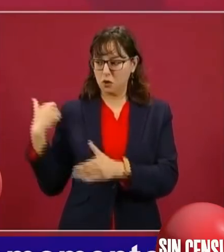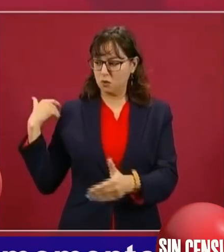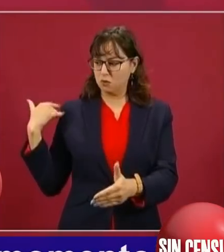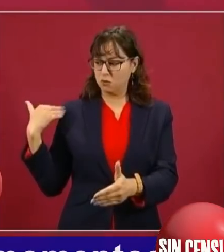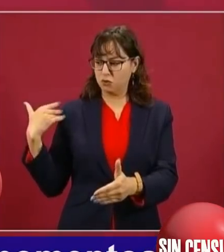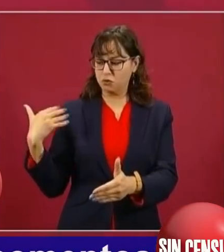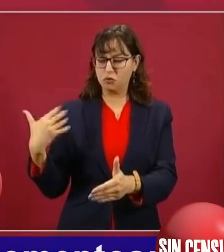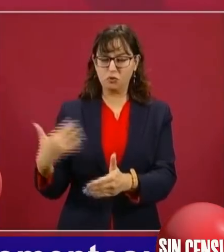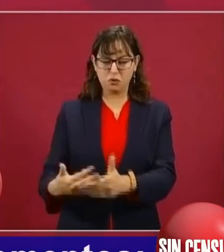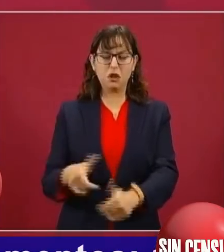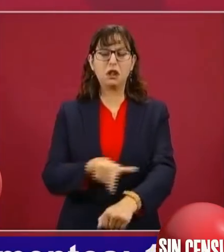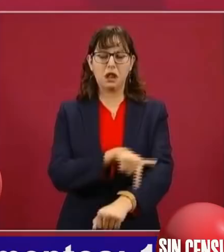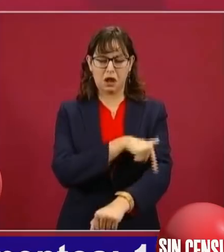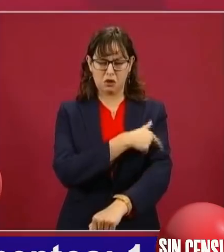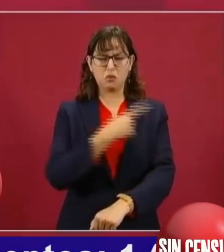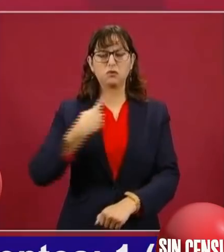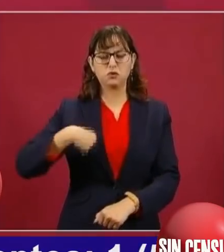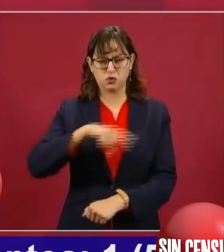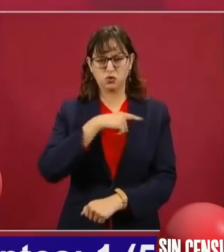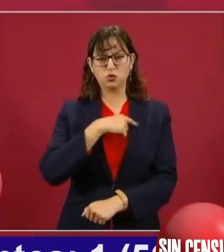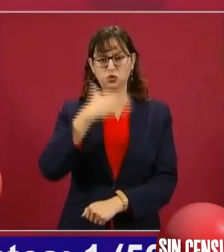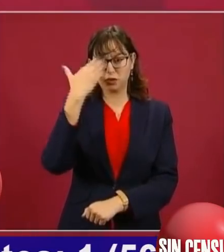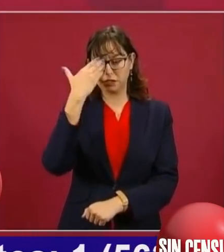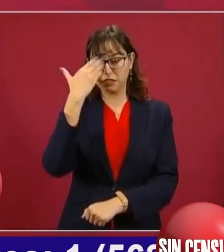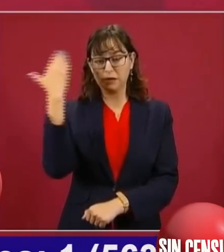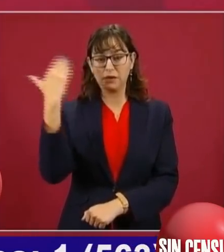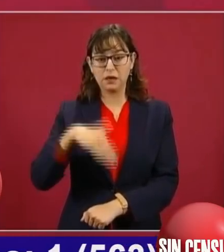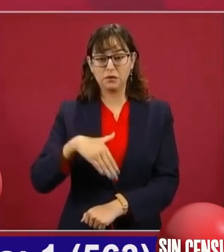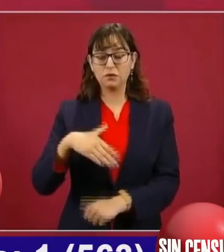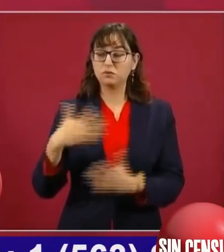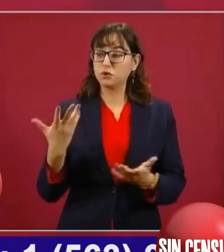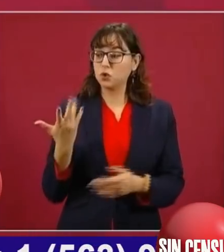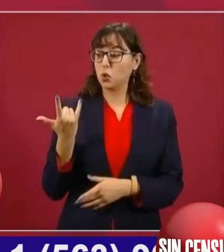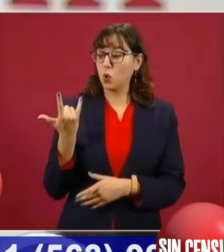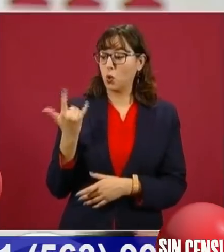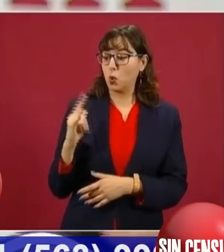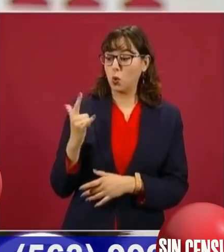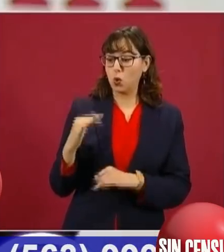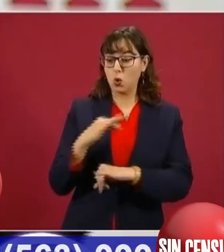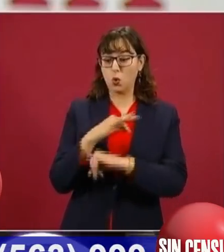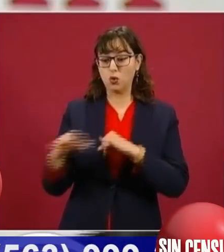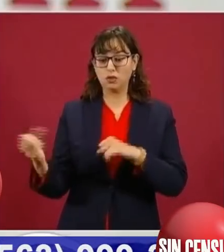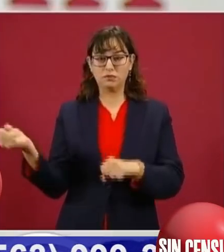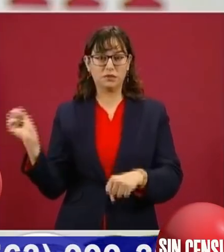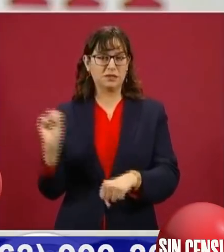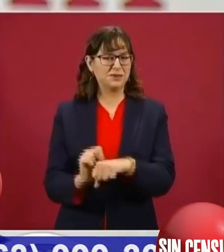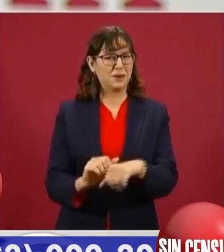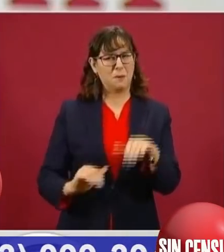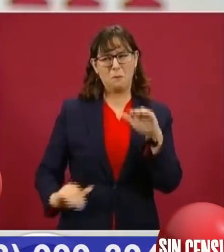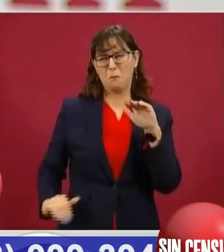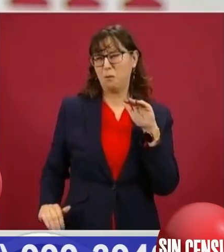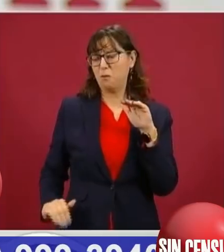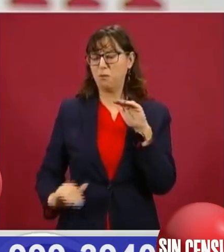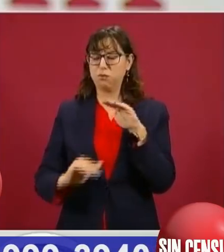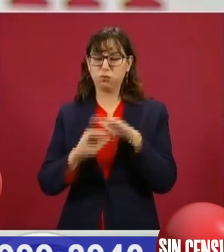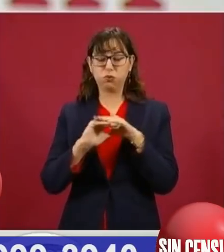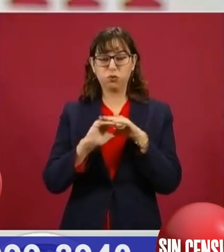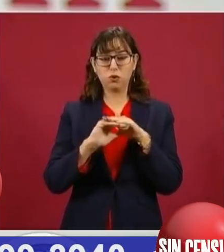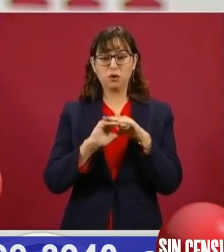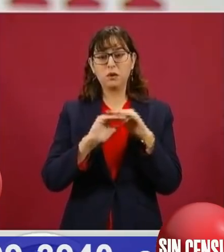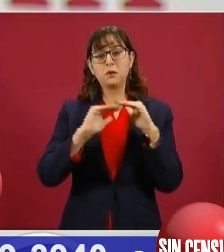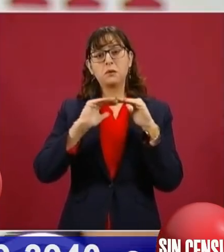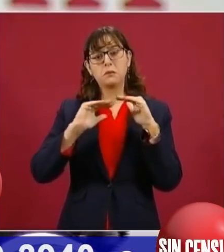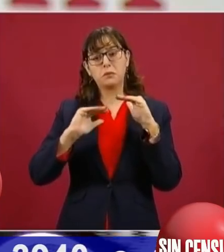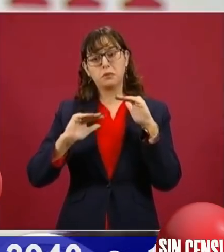punto máximo que ocurrió en la última semana de julio y posteriormente un descenso, y ahorita ya